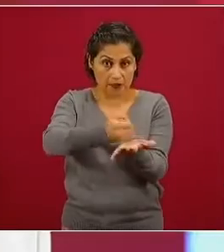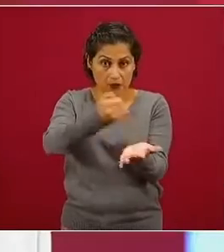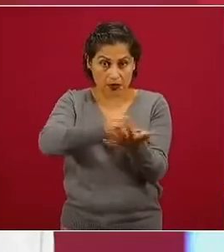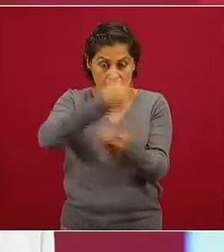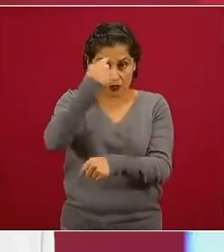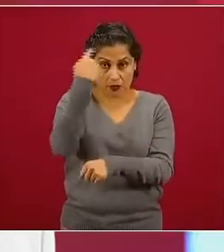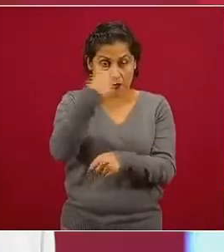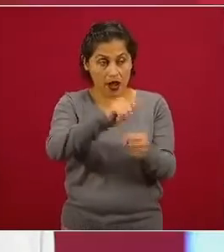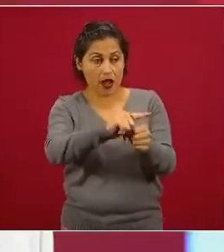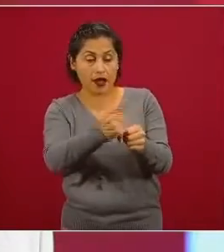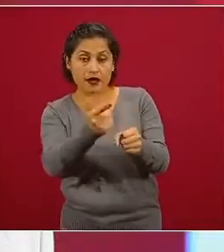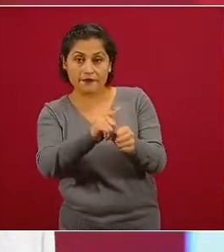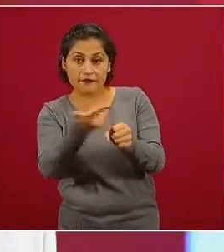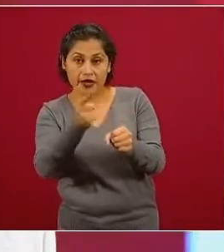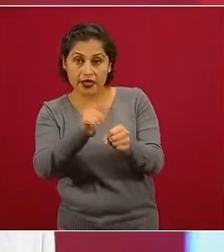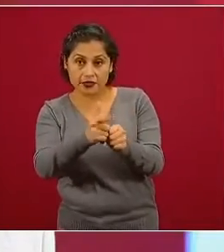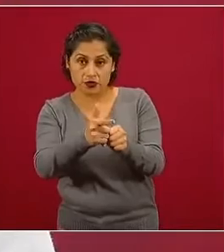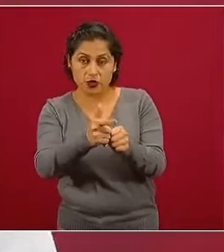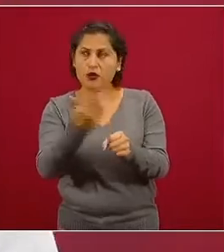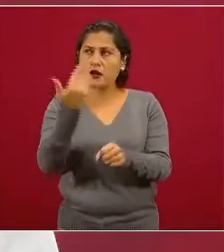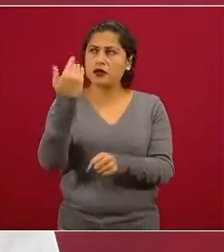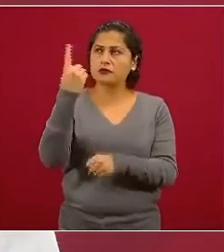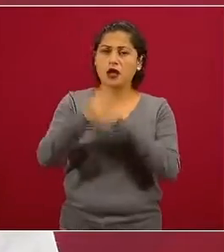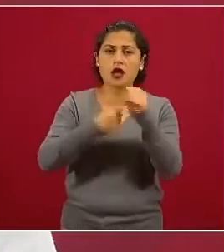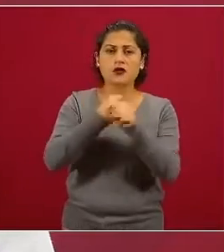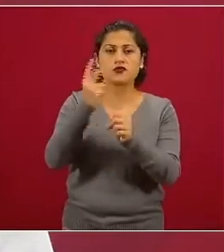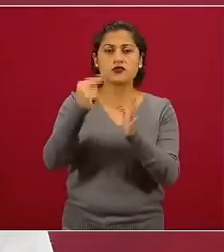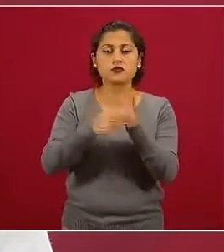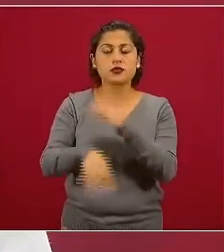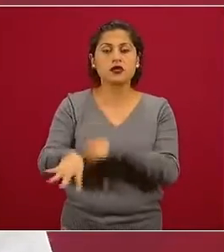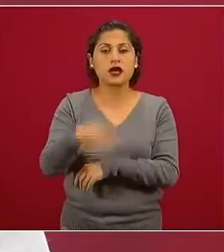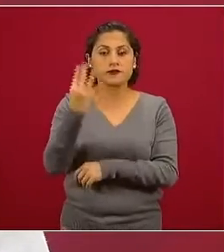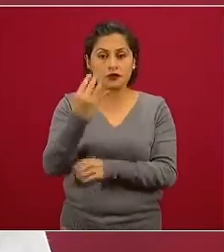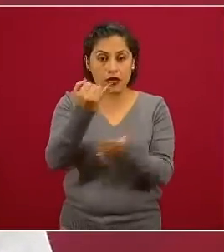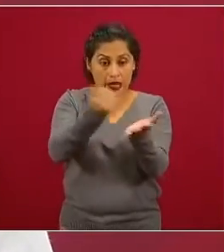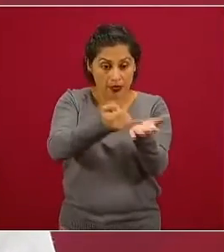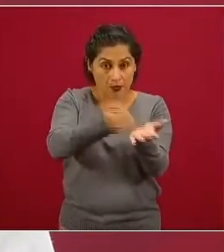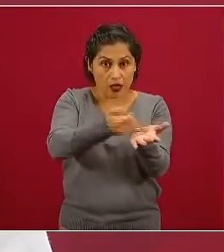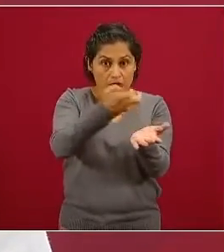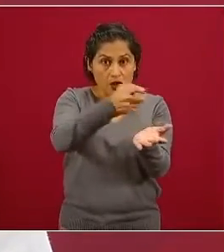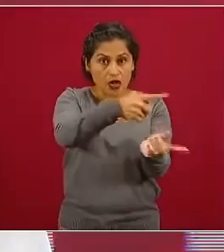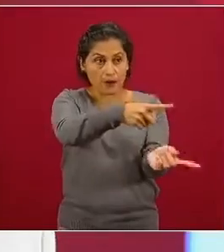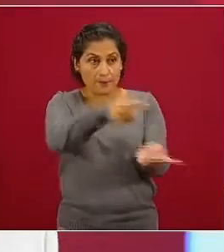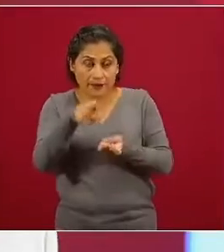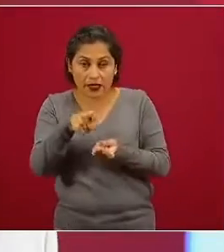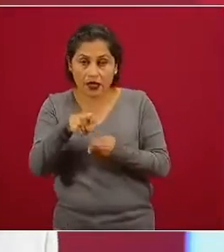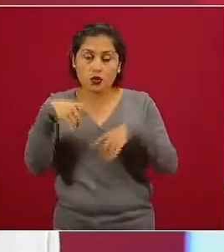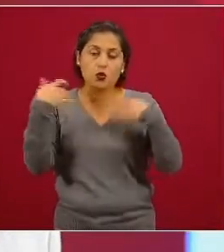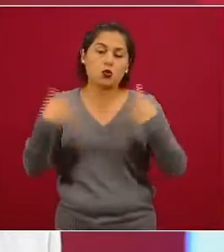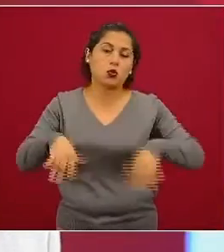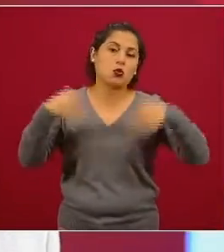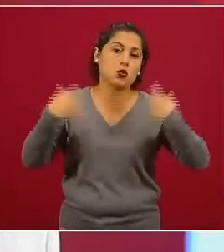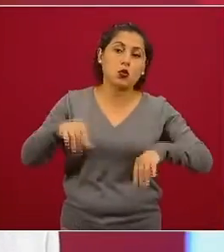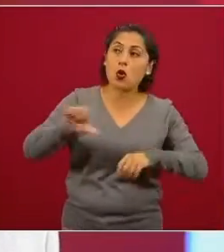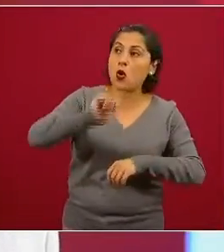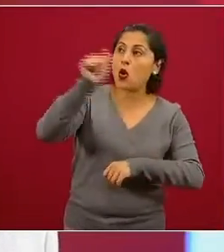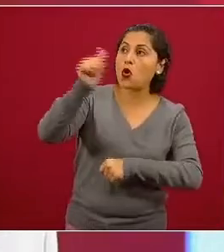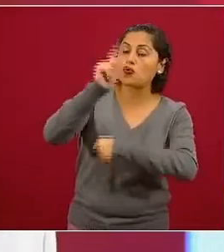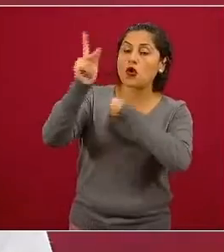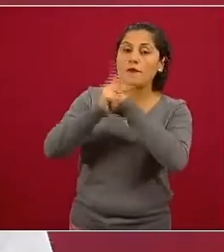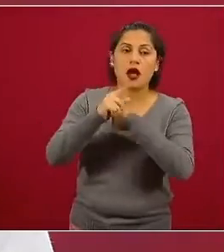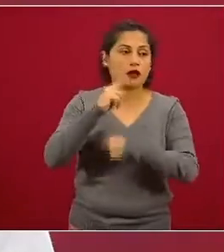en el paquete de egresos, en la política de egresos, que esté alineado con lo que se ingresa.